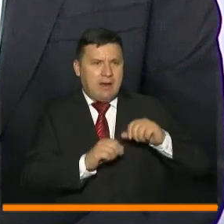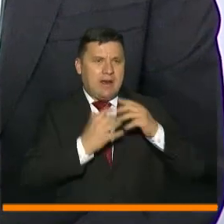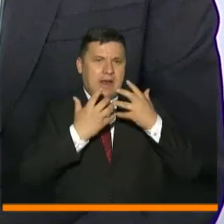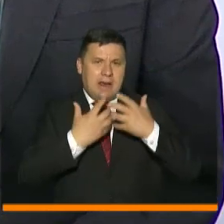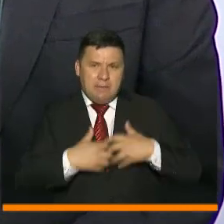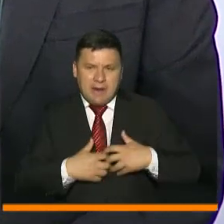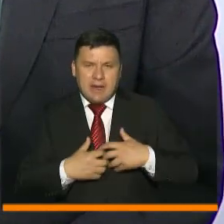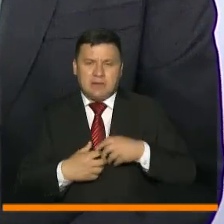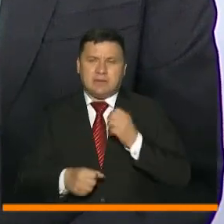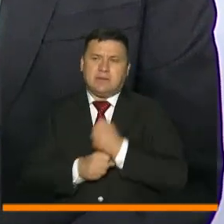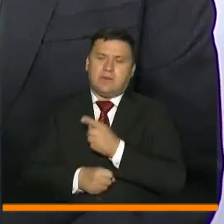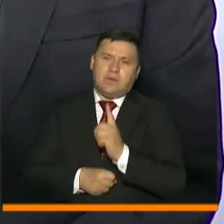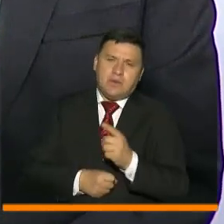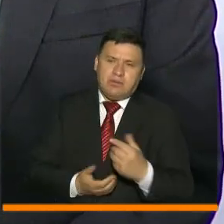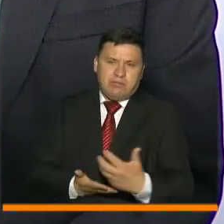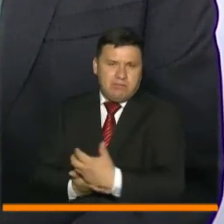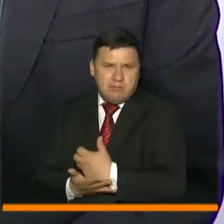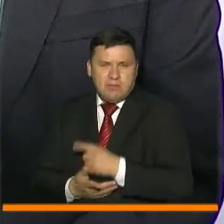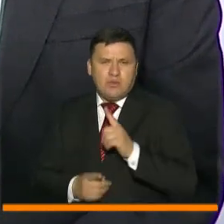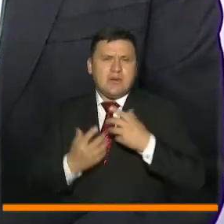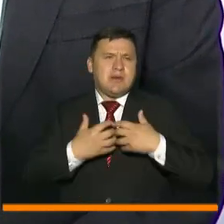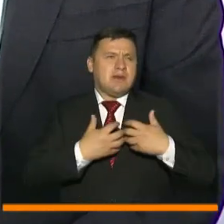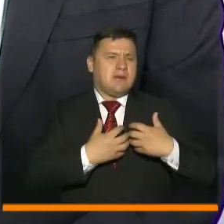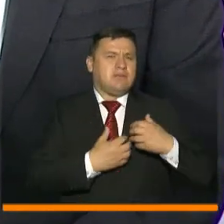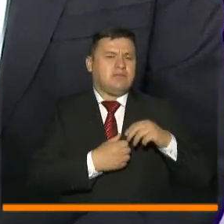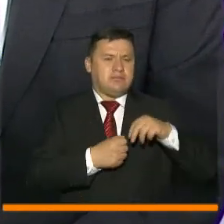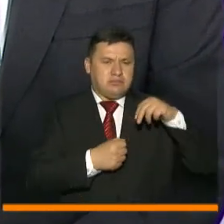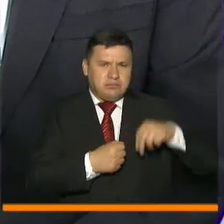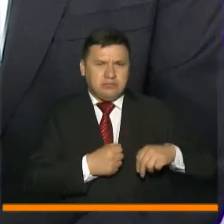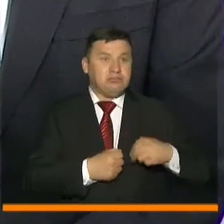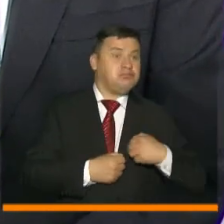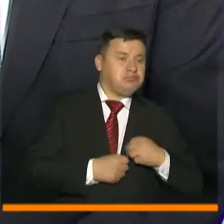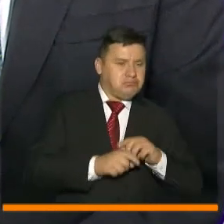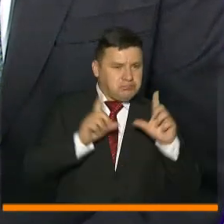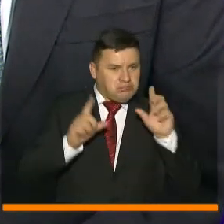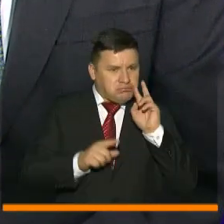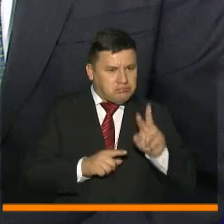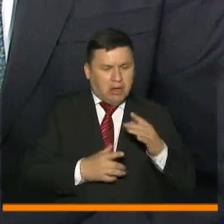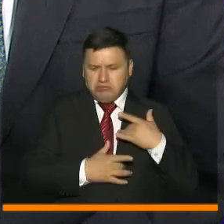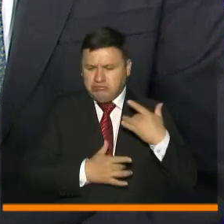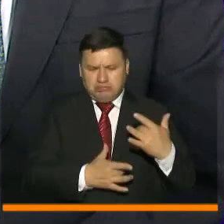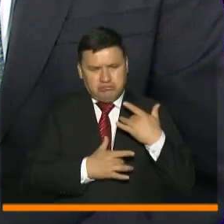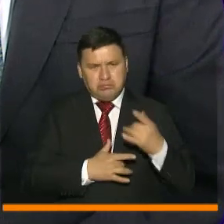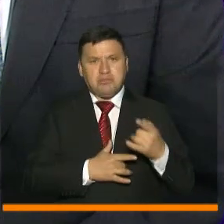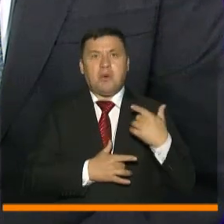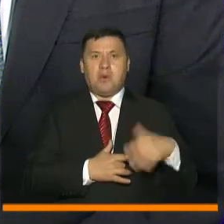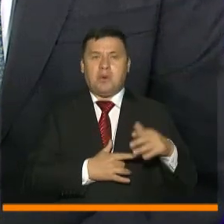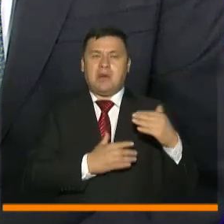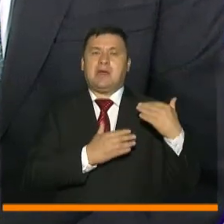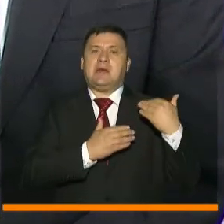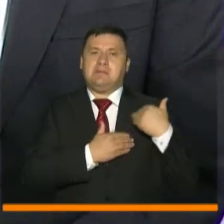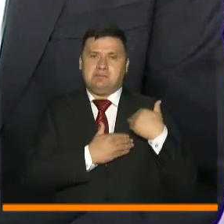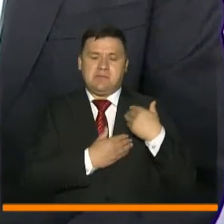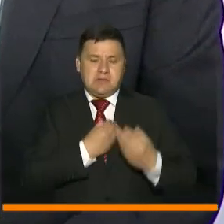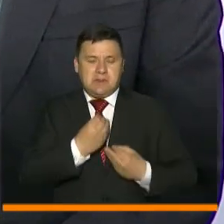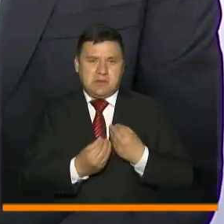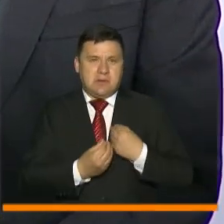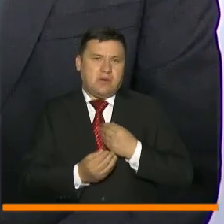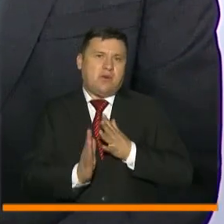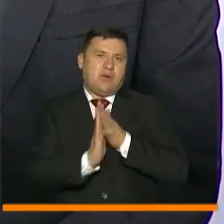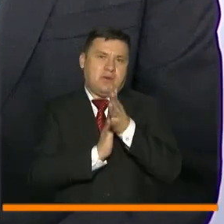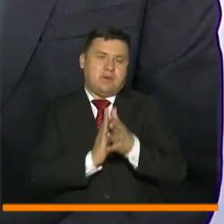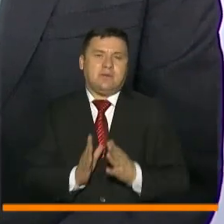privada, empleados de muchas empresas, ciudadanos que entran a la plataforma y siguen donando, son realmente los responsables de lo que estamos contando